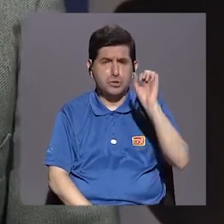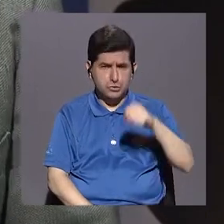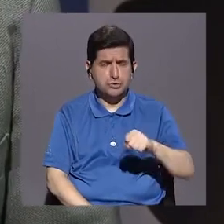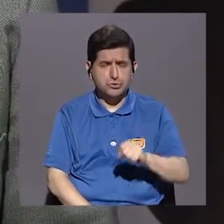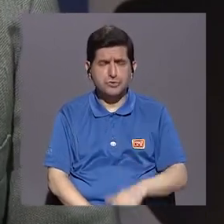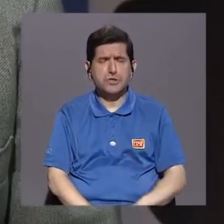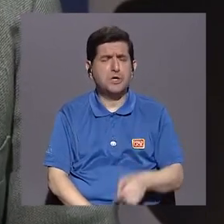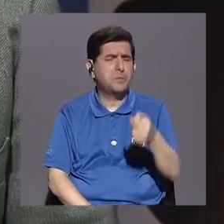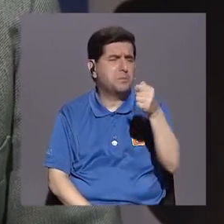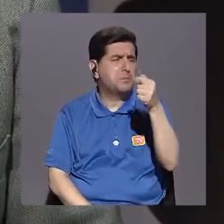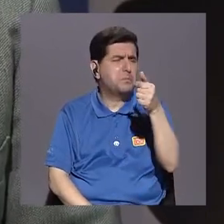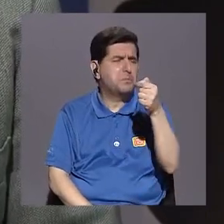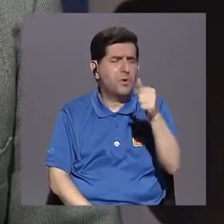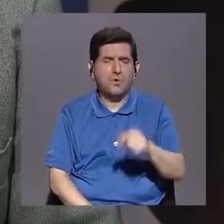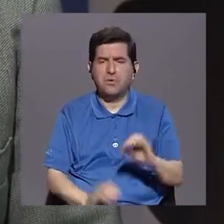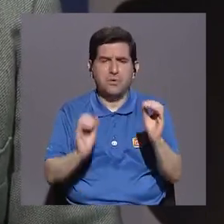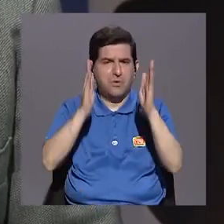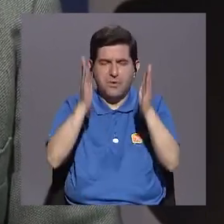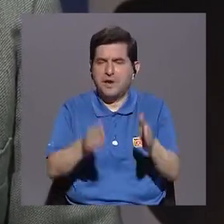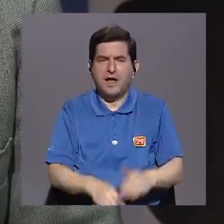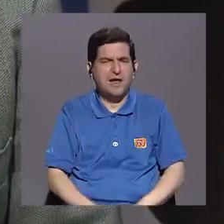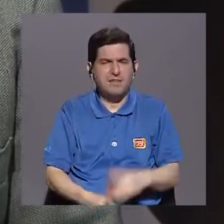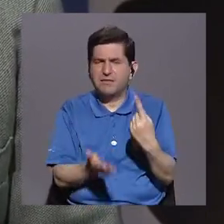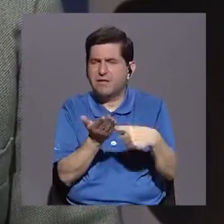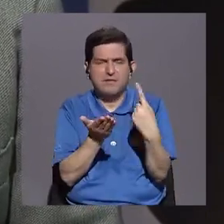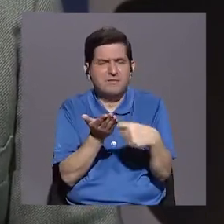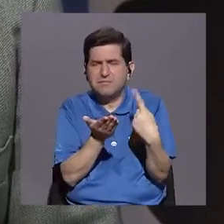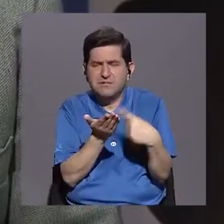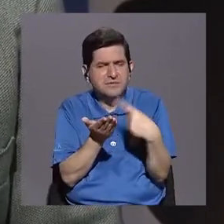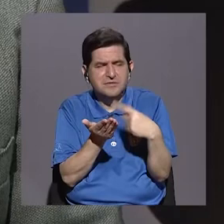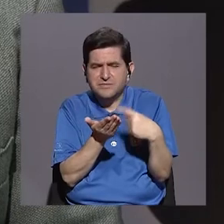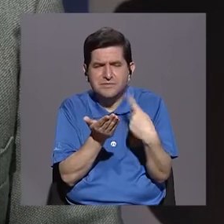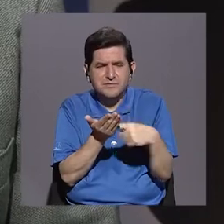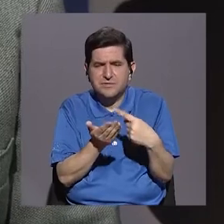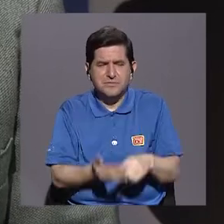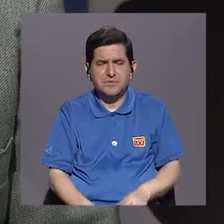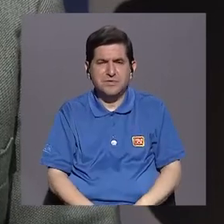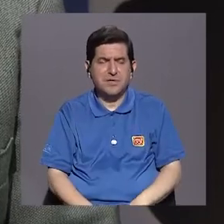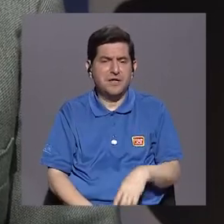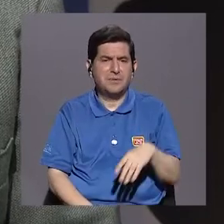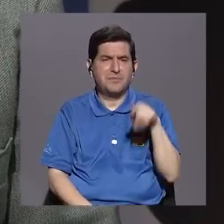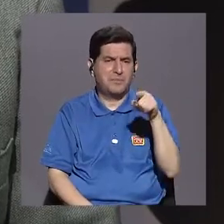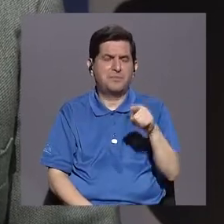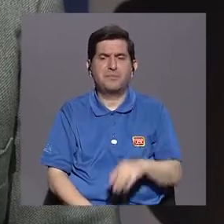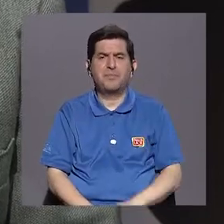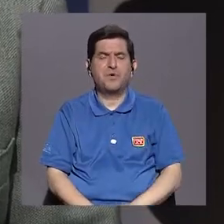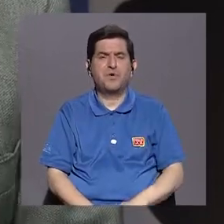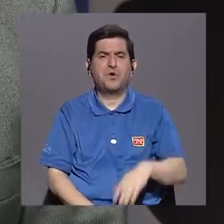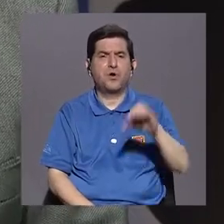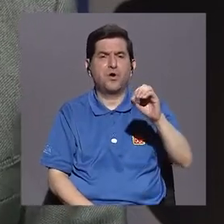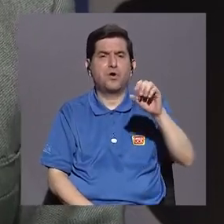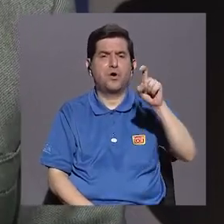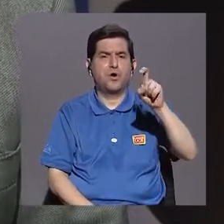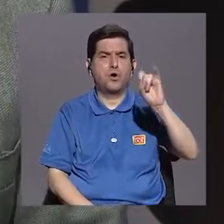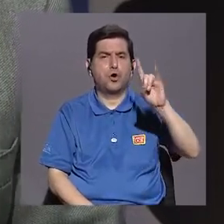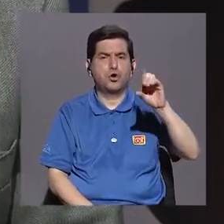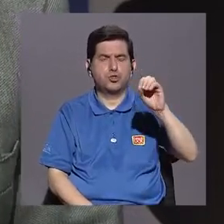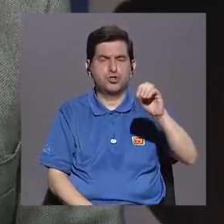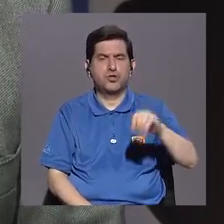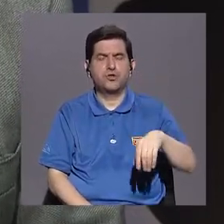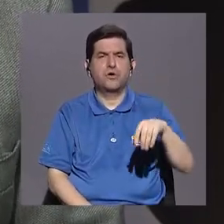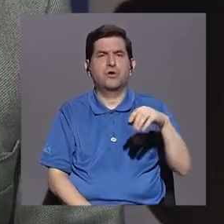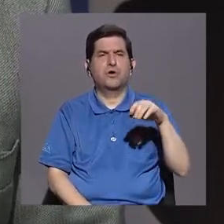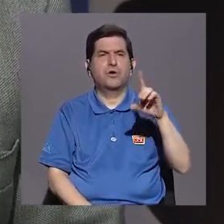muy pequeñita a nadie se va a poner a pelear por una cantidad pequeñita dióxidos de nitrógeno como una sustancia